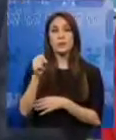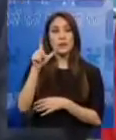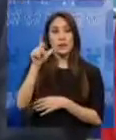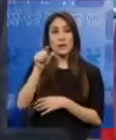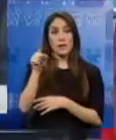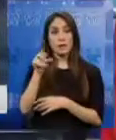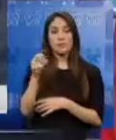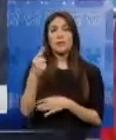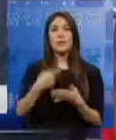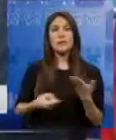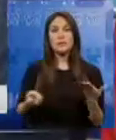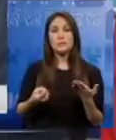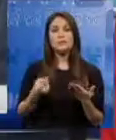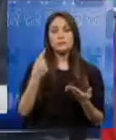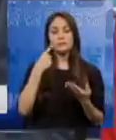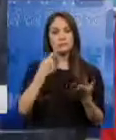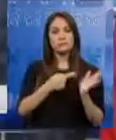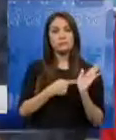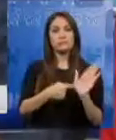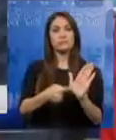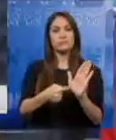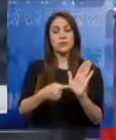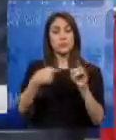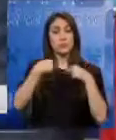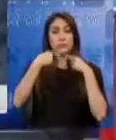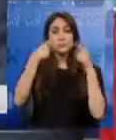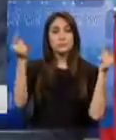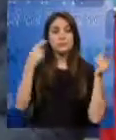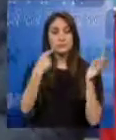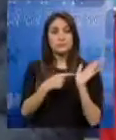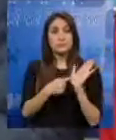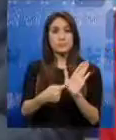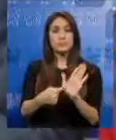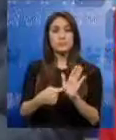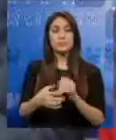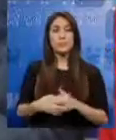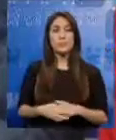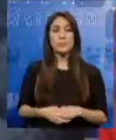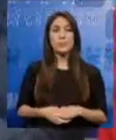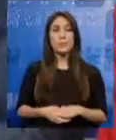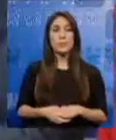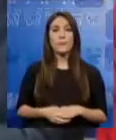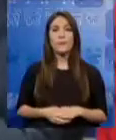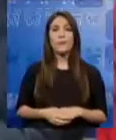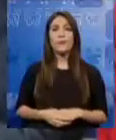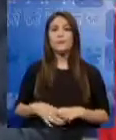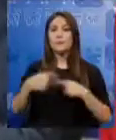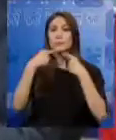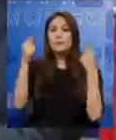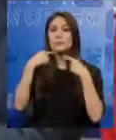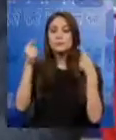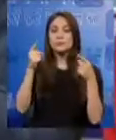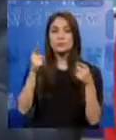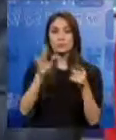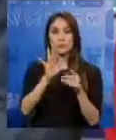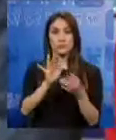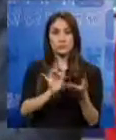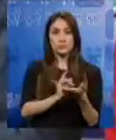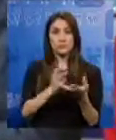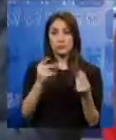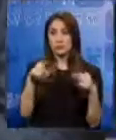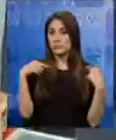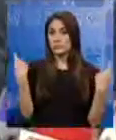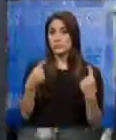Lasso es hacerse eco de una publicación en medios de prensa digitales, que están muchos de